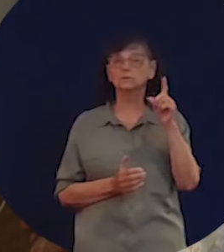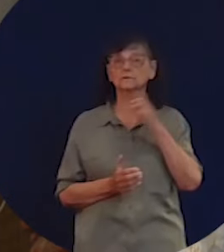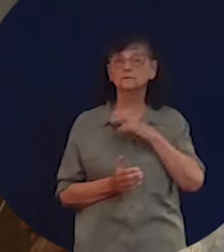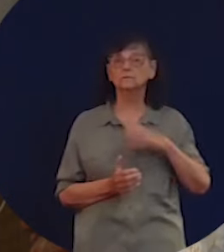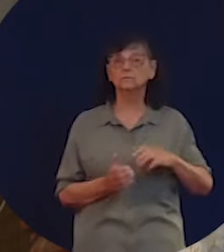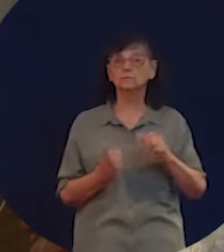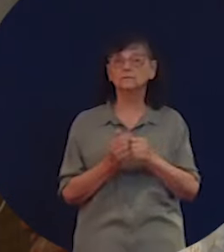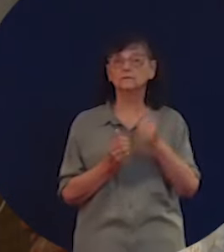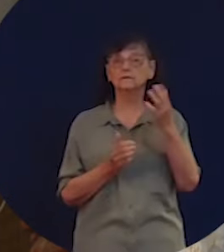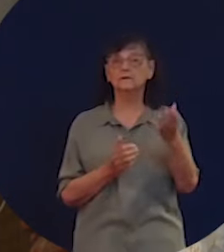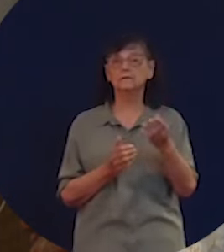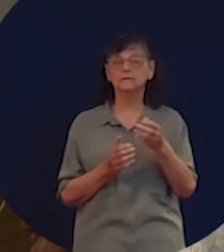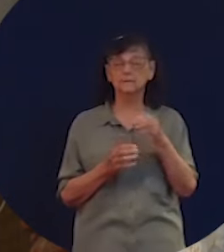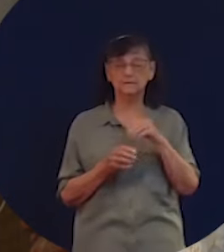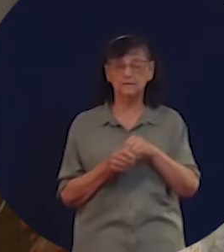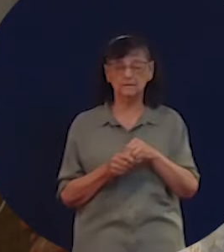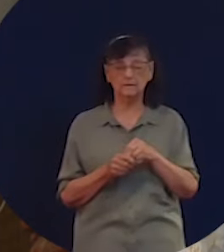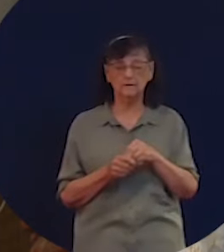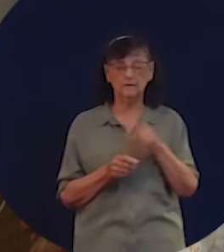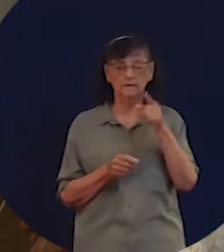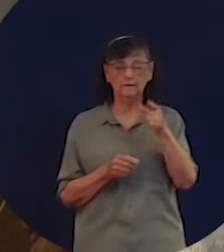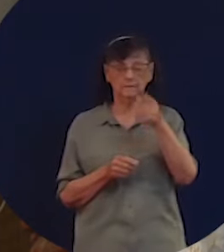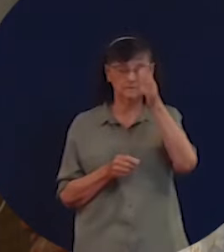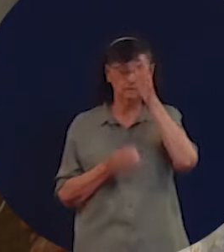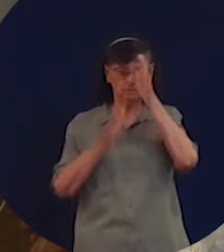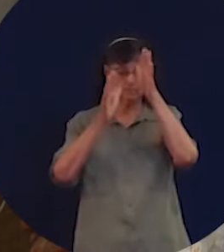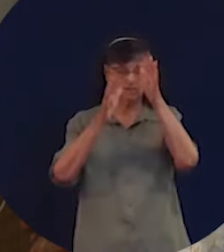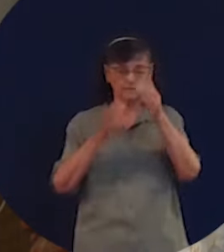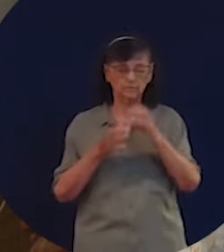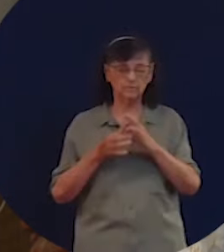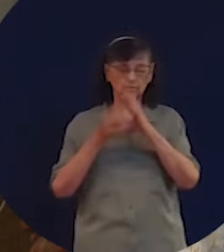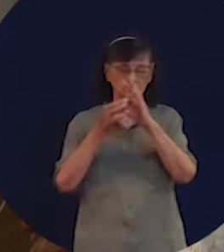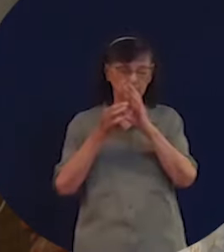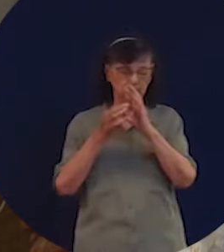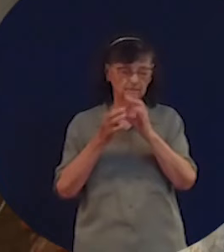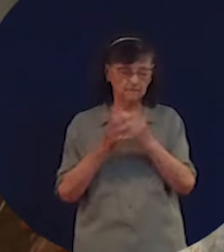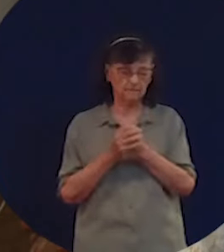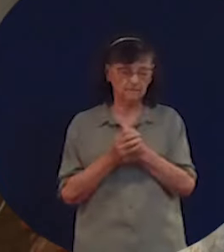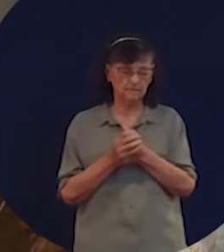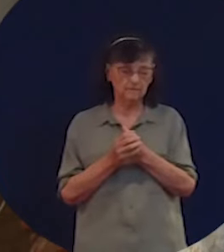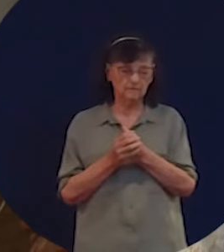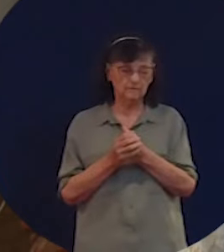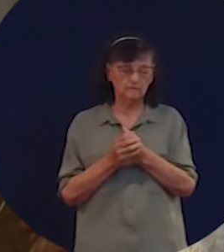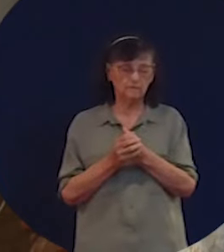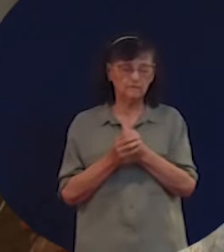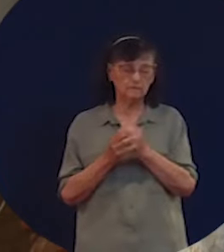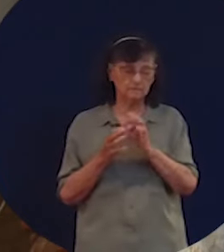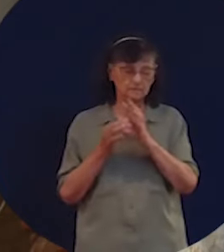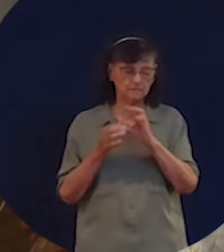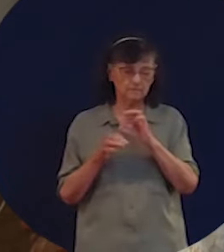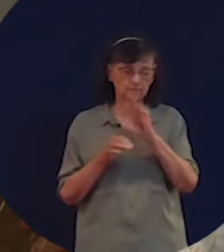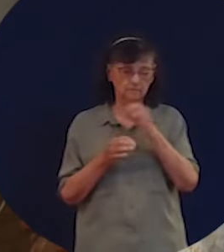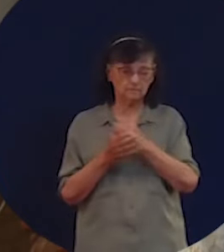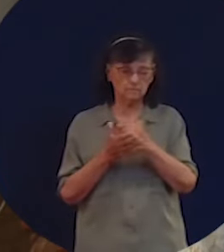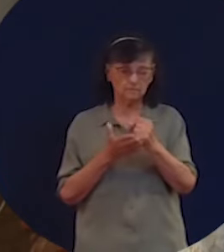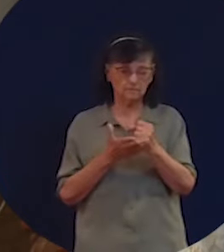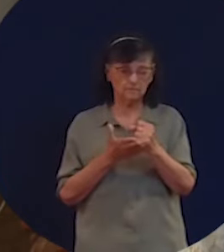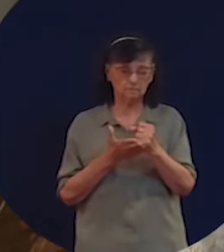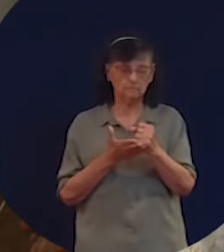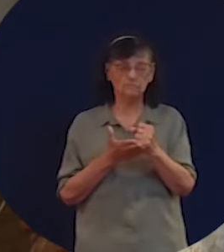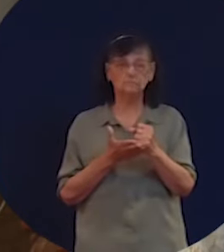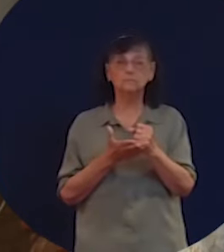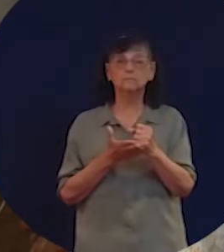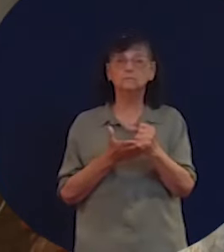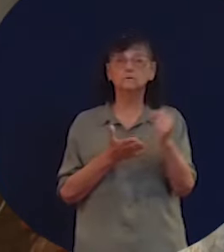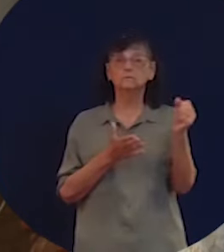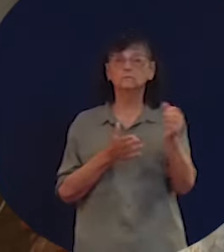Por Cristo, con Él y en Él, a ti Dios Padre omnipotente, en la unidad del Espíritu